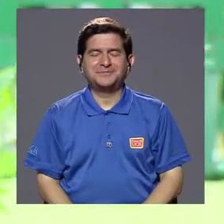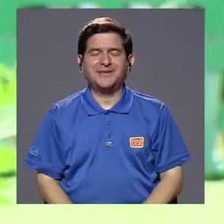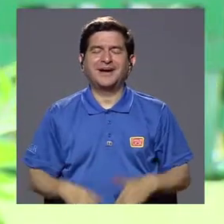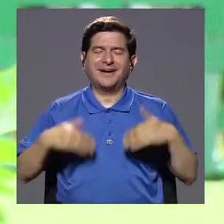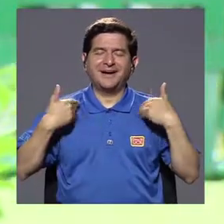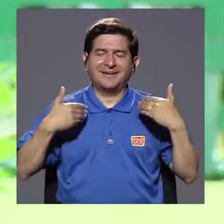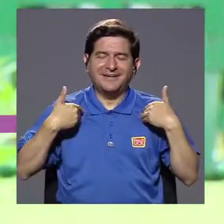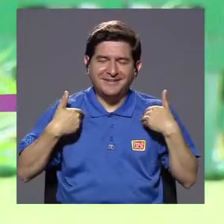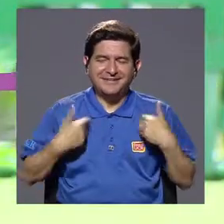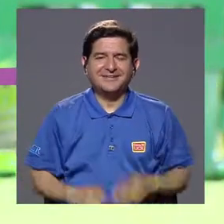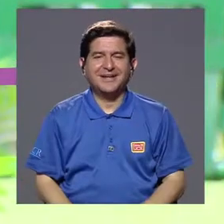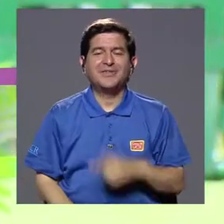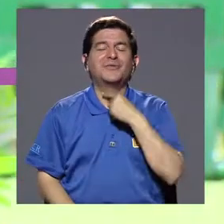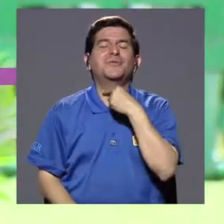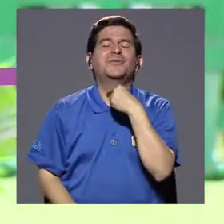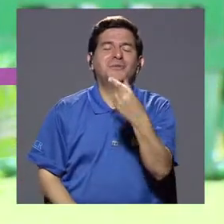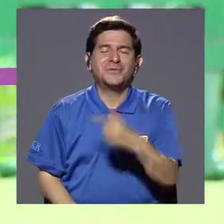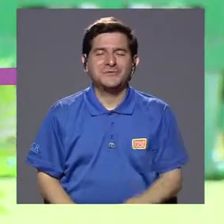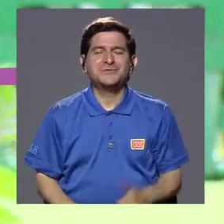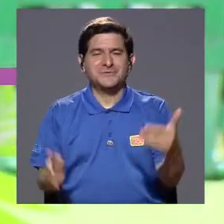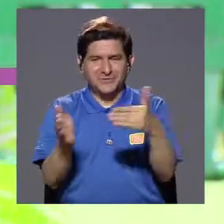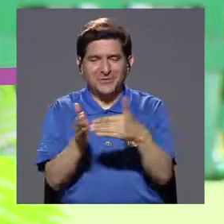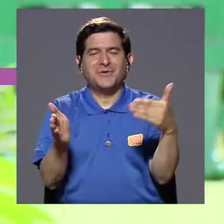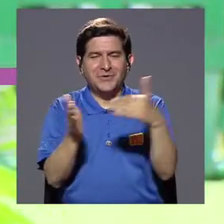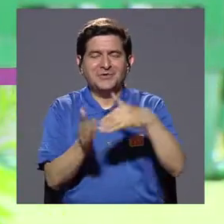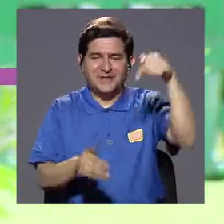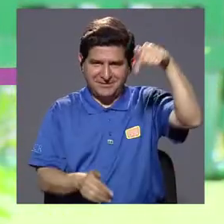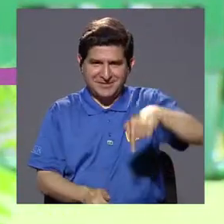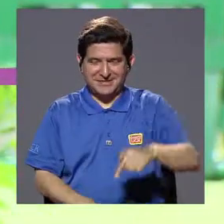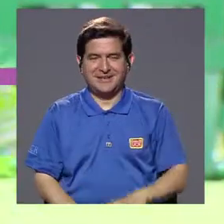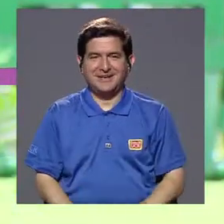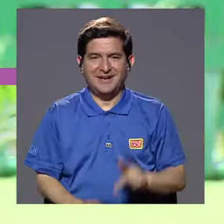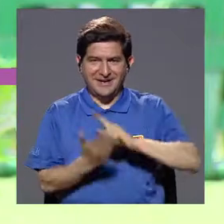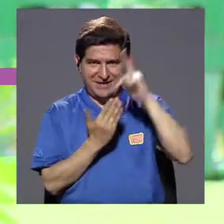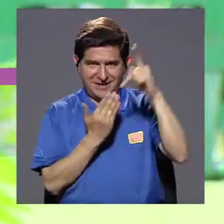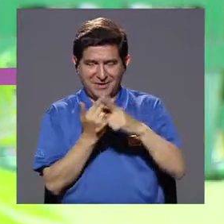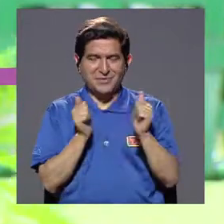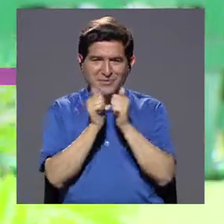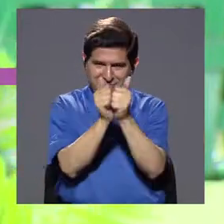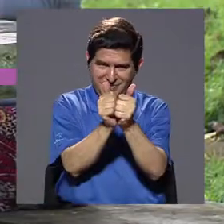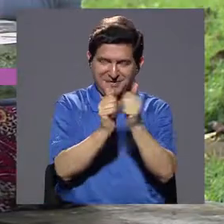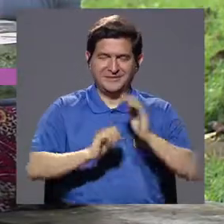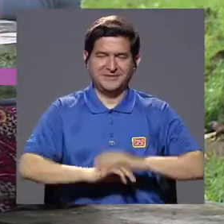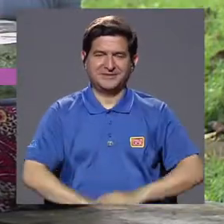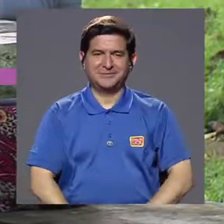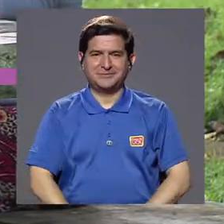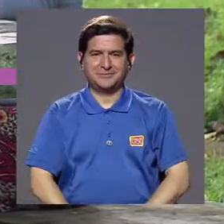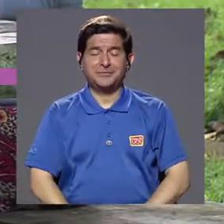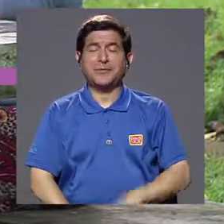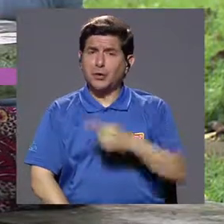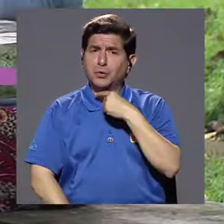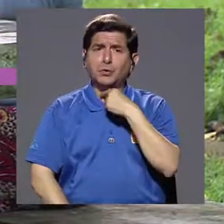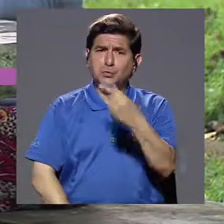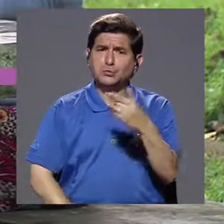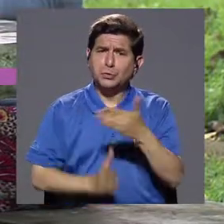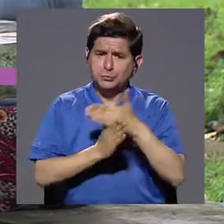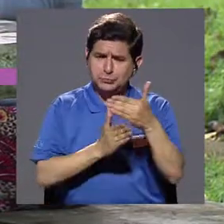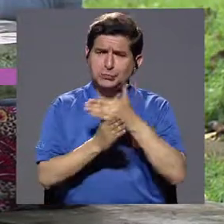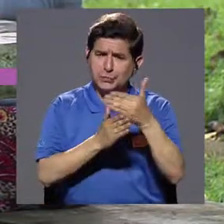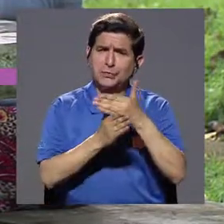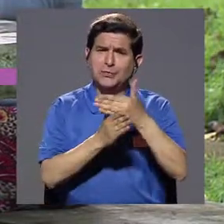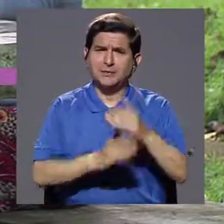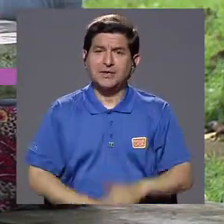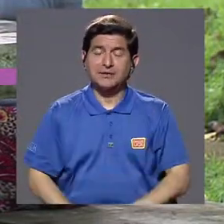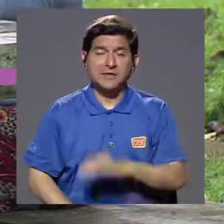encantado todo un gusto como siempre estoy de nuevo acá en este programa con dudas y con mucho gusto de compartir